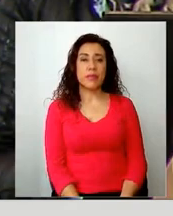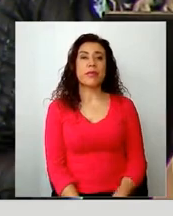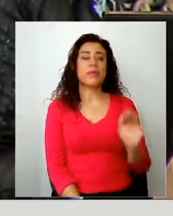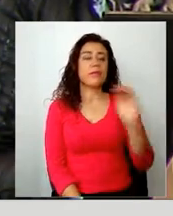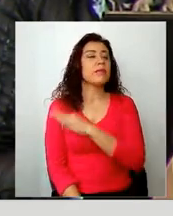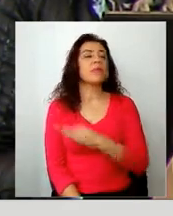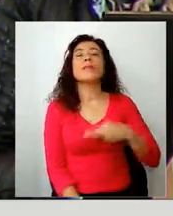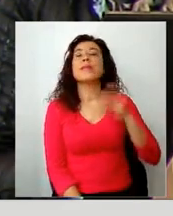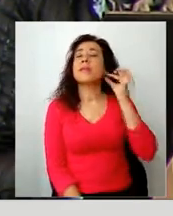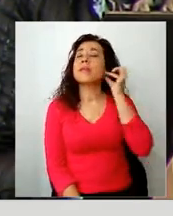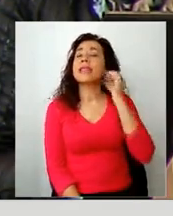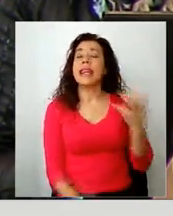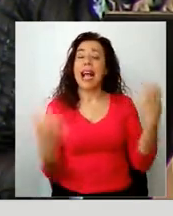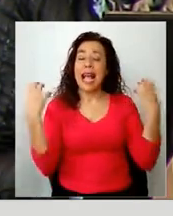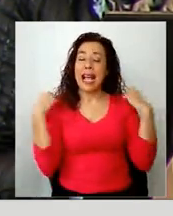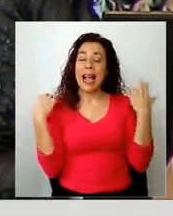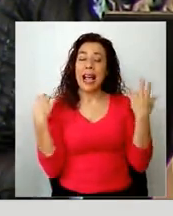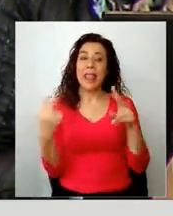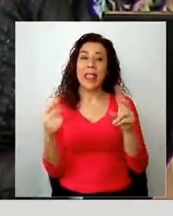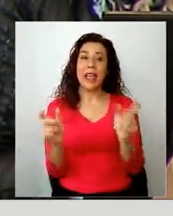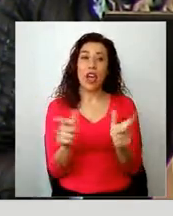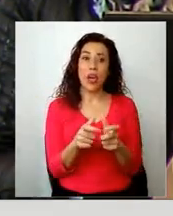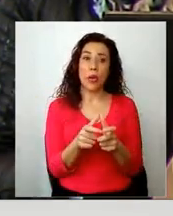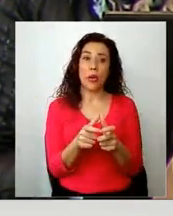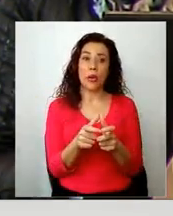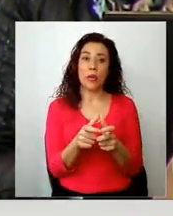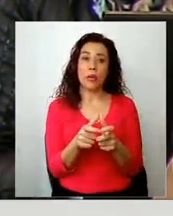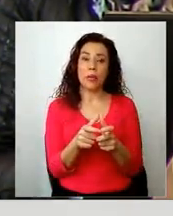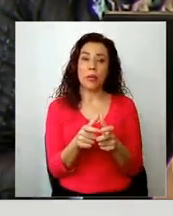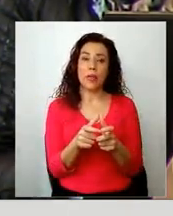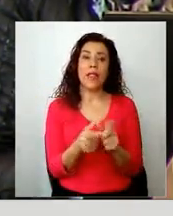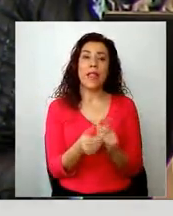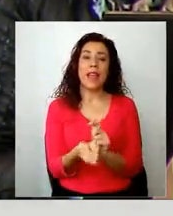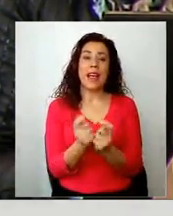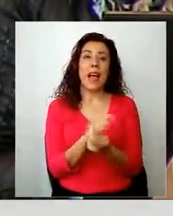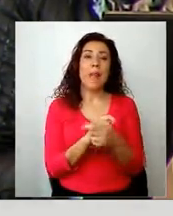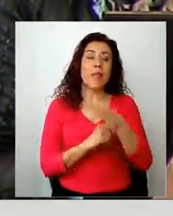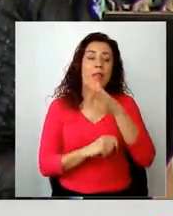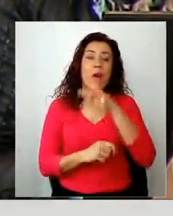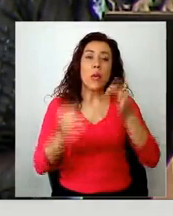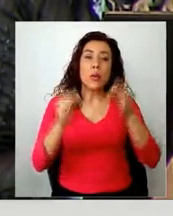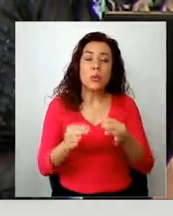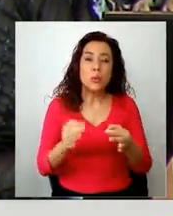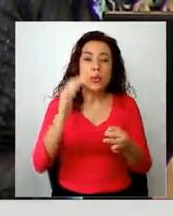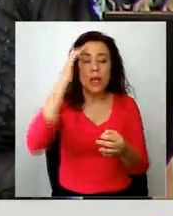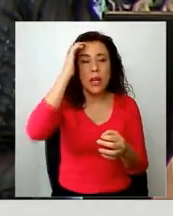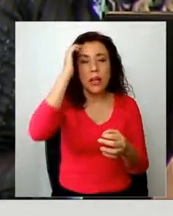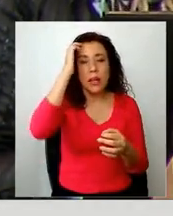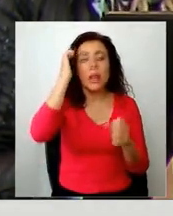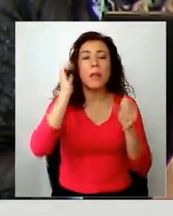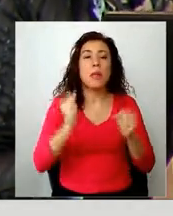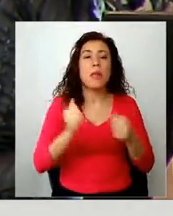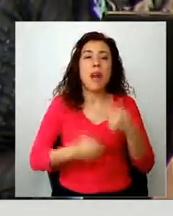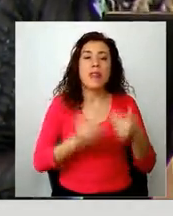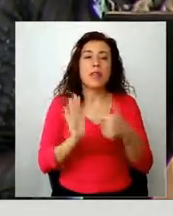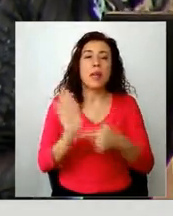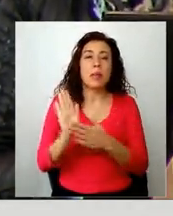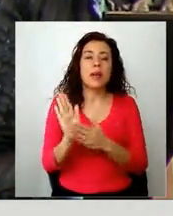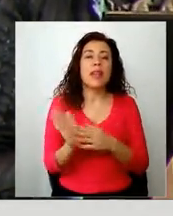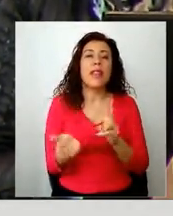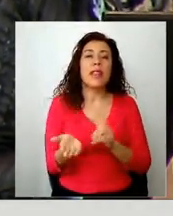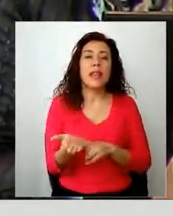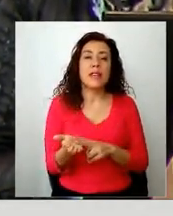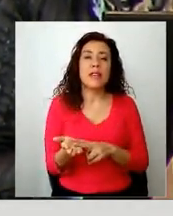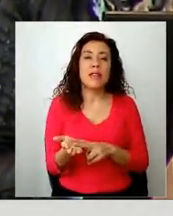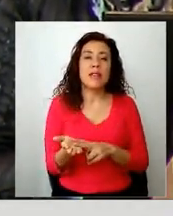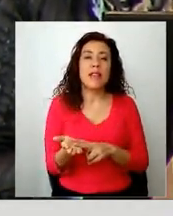esta comisión este comité de transición hídrica justa poder avanzar en políticas reales en desalación